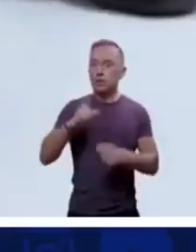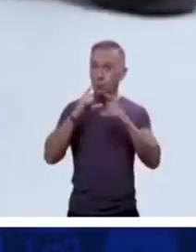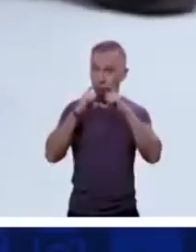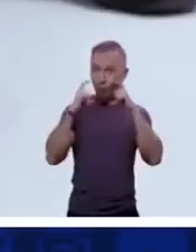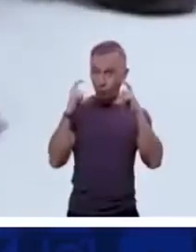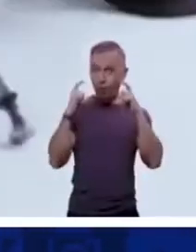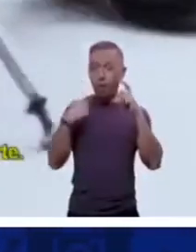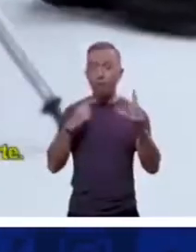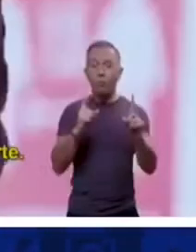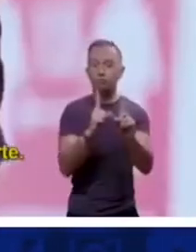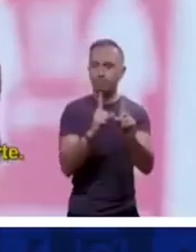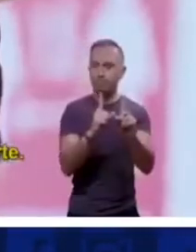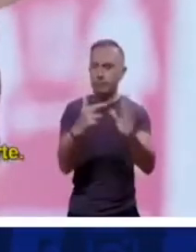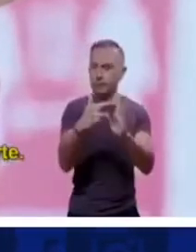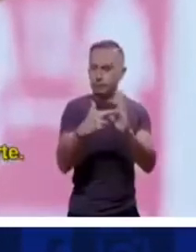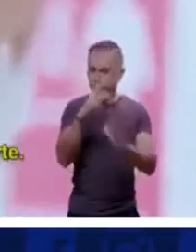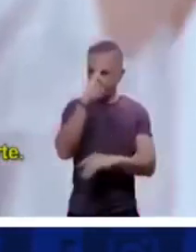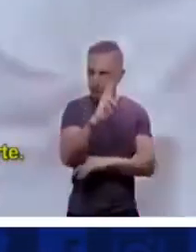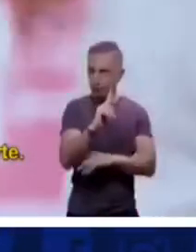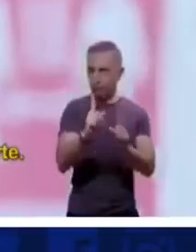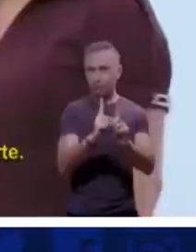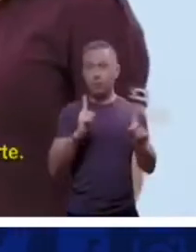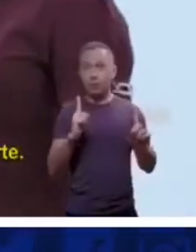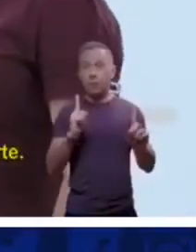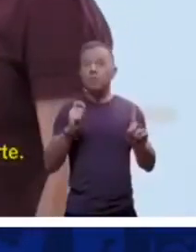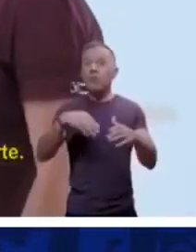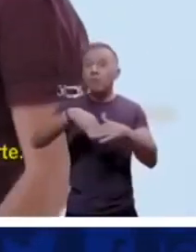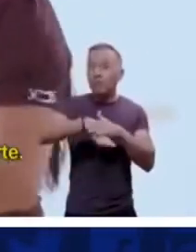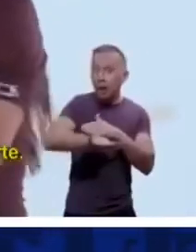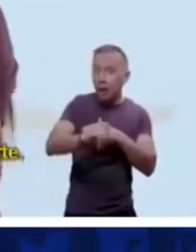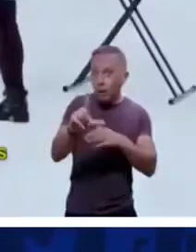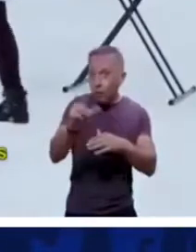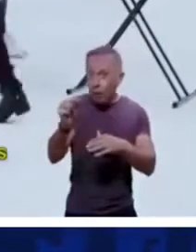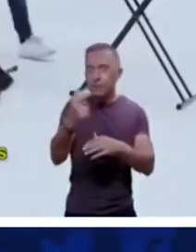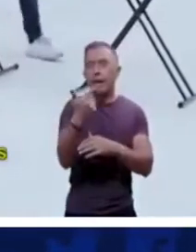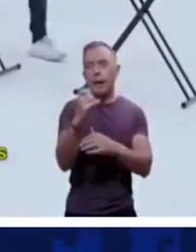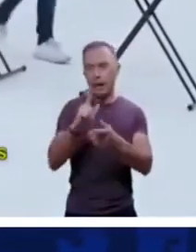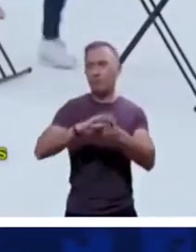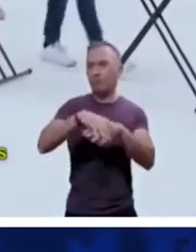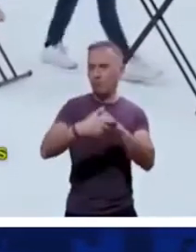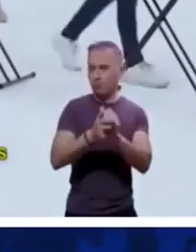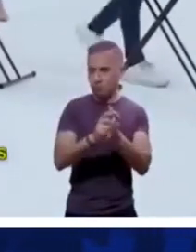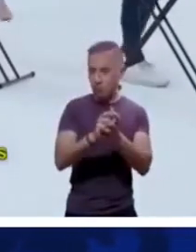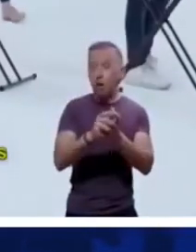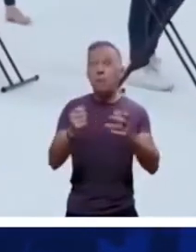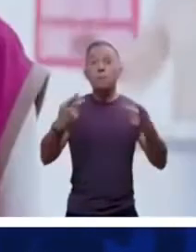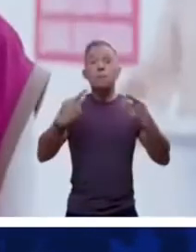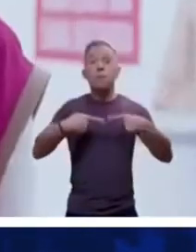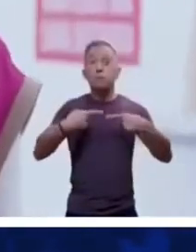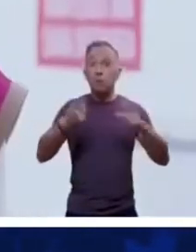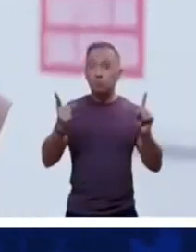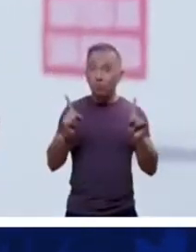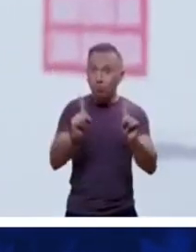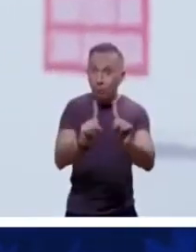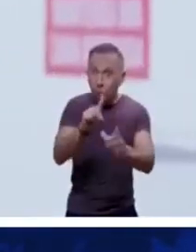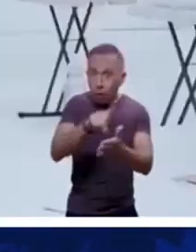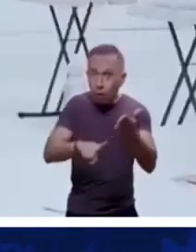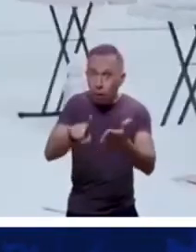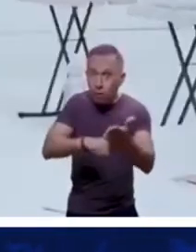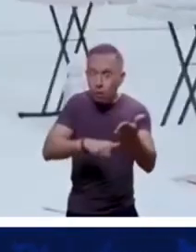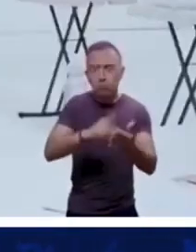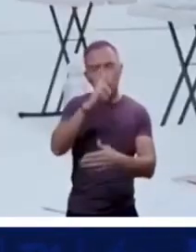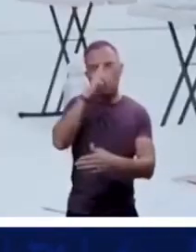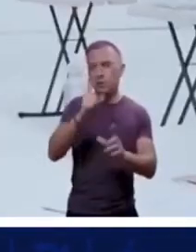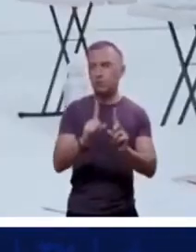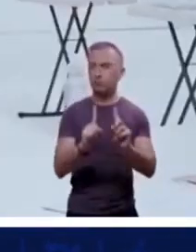votar este 6 y no se borra es un tipo crayón hecho a base de cera y pigmentos especiales y no se va a derretir en lugares